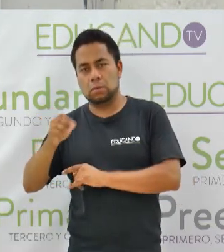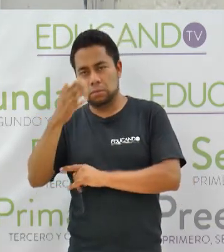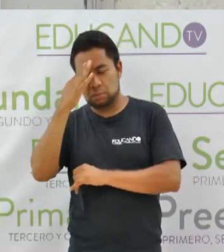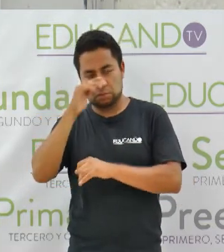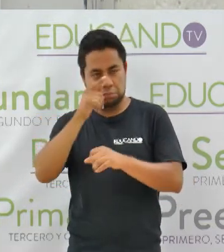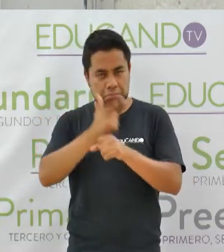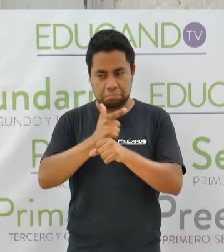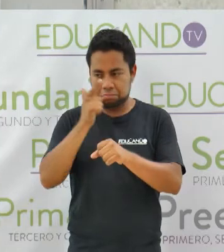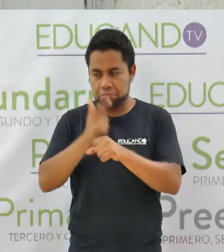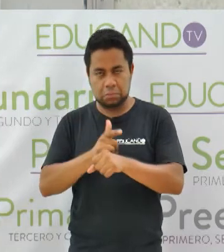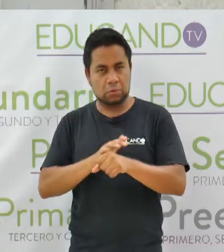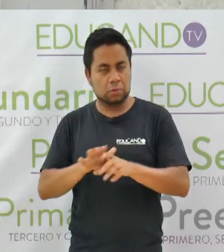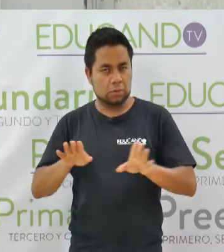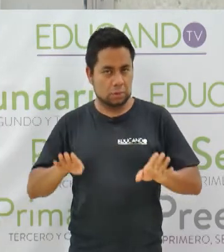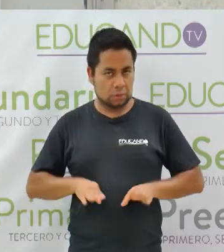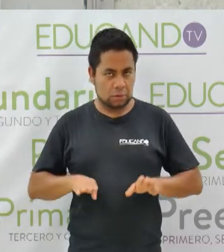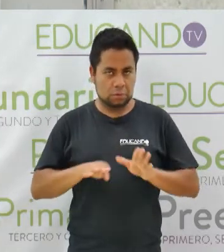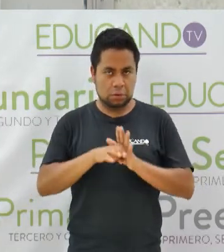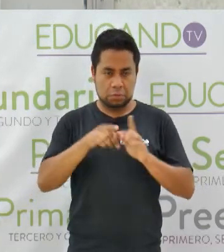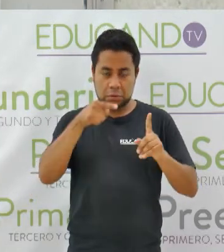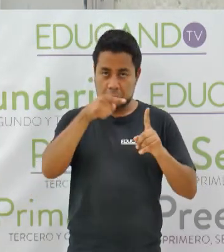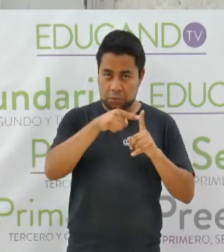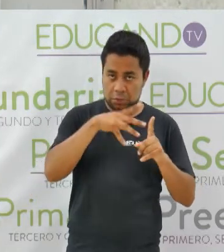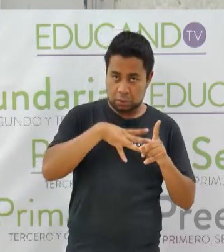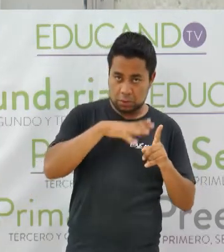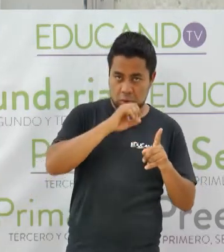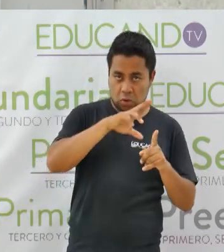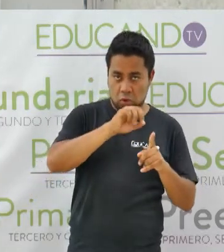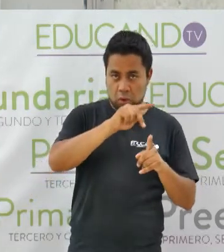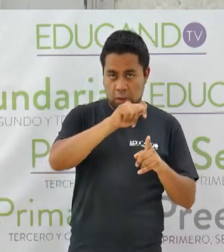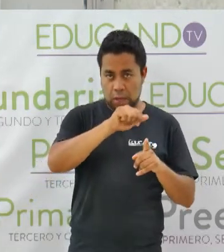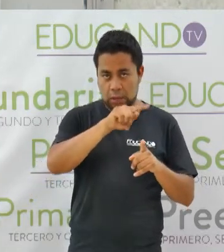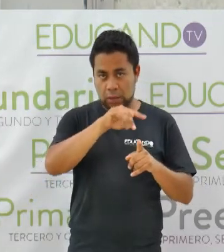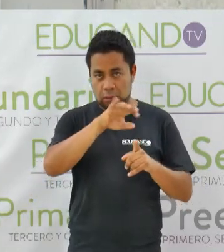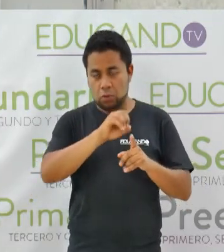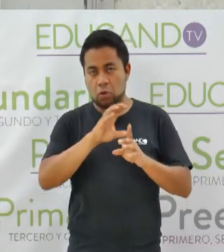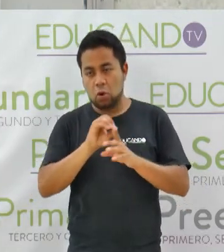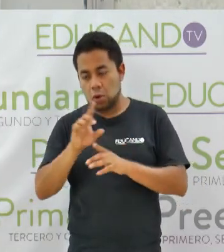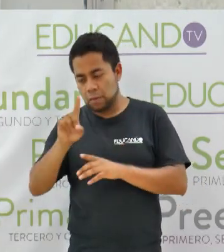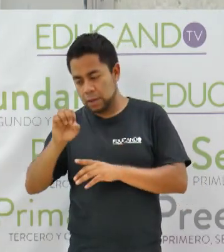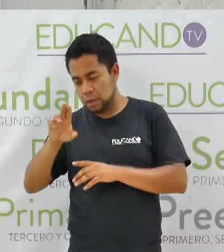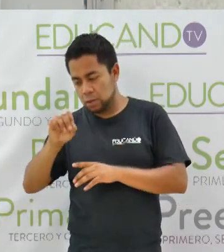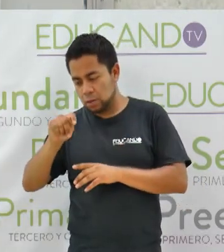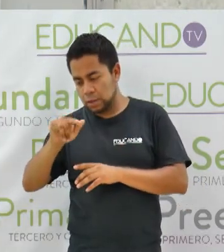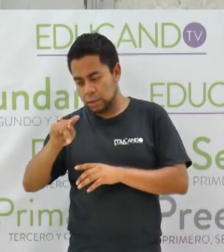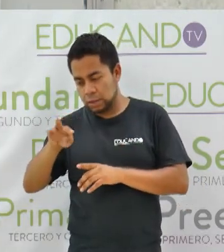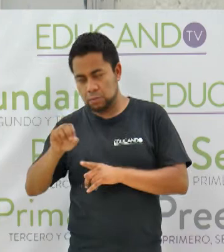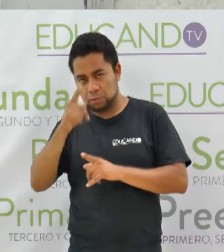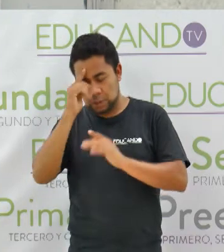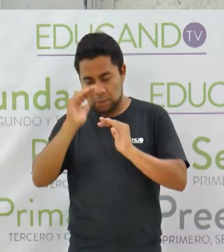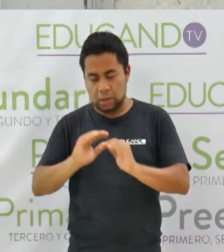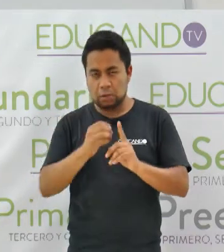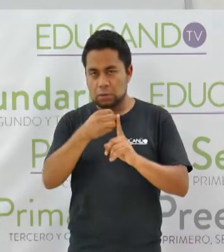identificar cada una de estas si es tanto connotativas o lenguaje denotativo. Ahora vamos con la de la parte de abajo. Vamos con